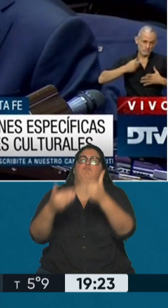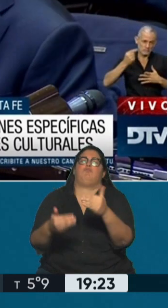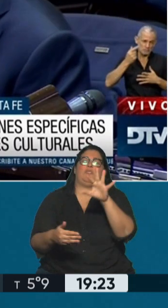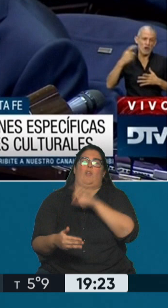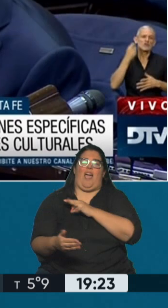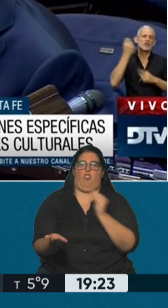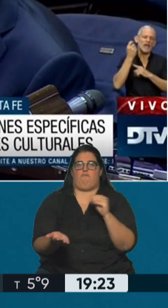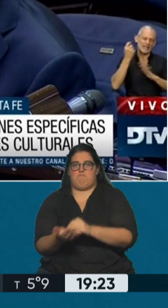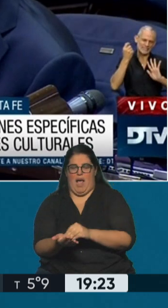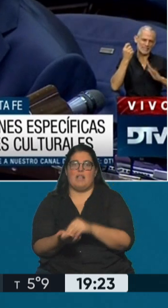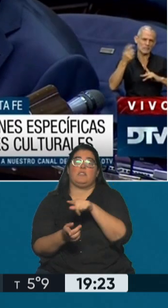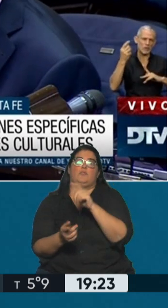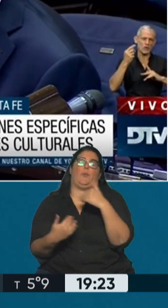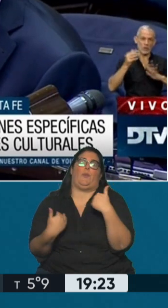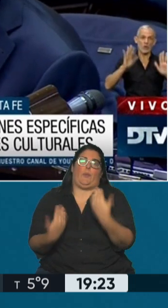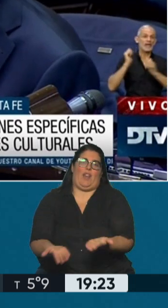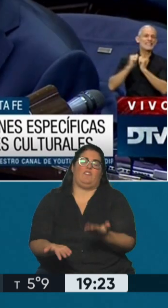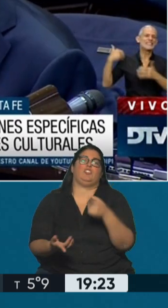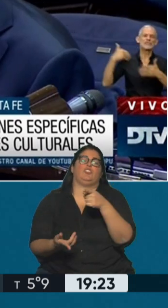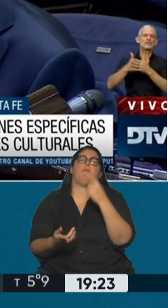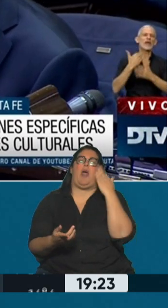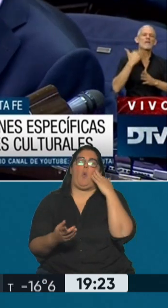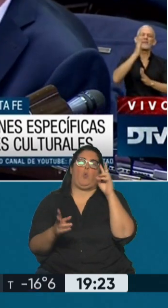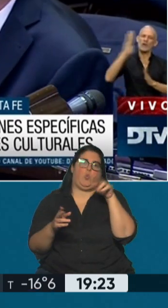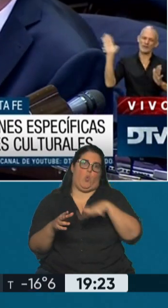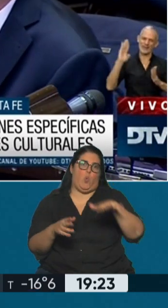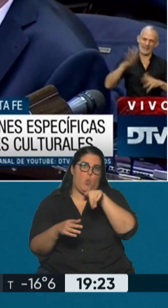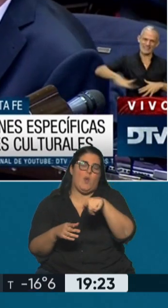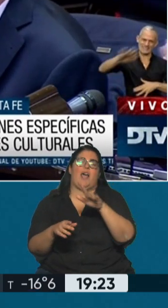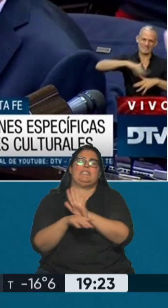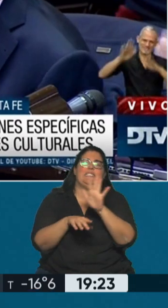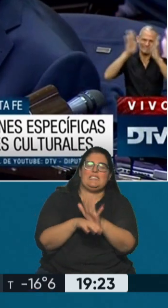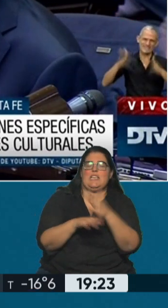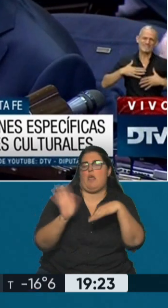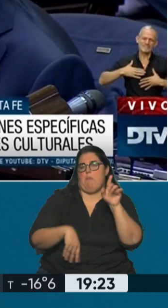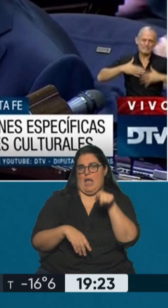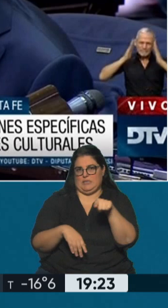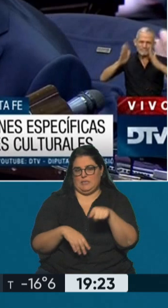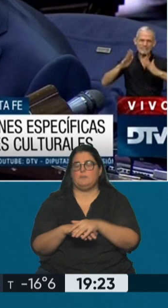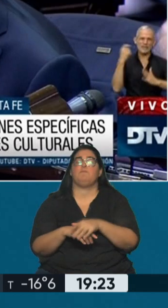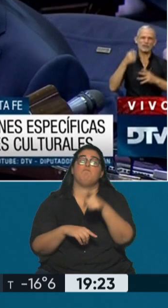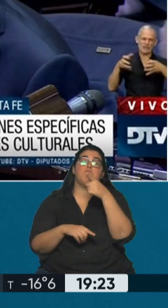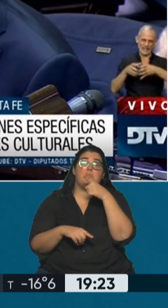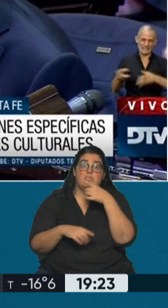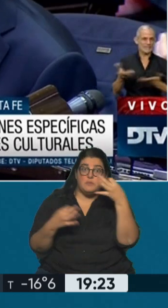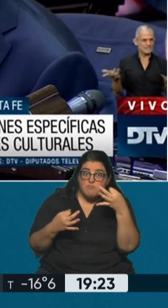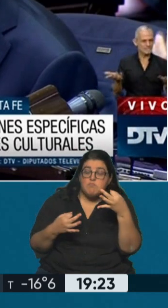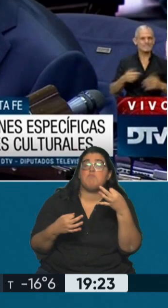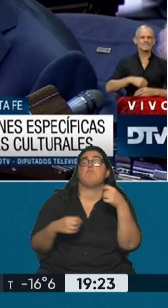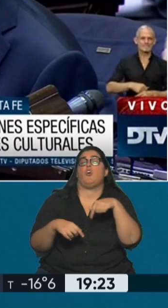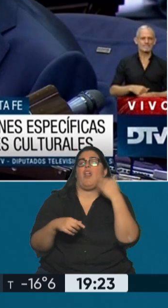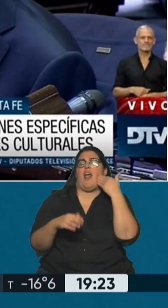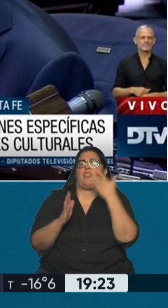más. Esto sería muy beneficioso para la cultura, para el cine sobre todo. Si les parece bien, durante la tarde de